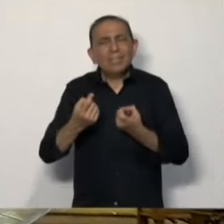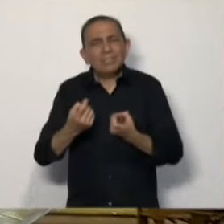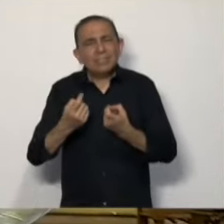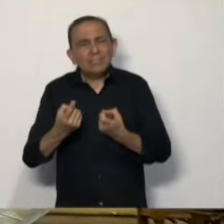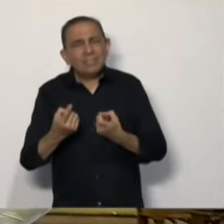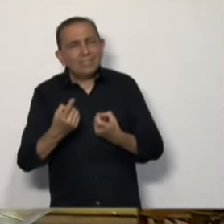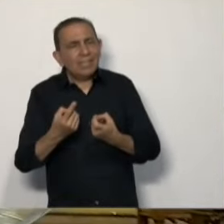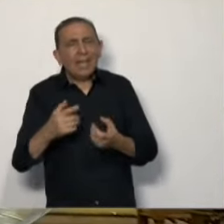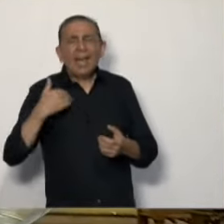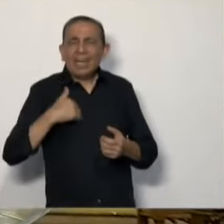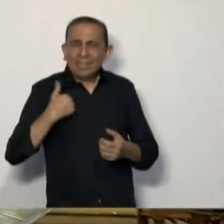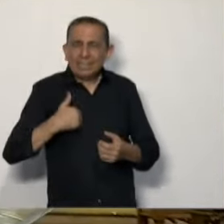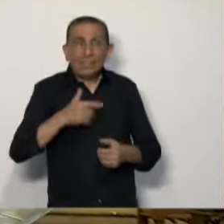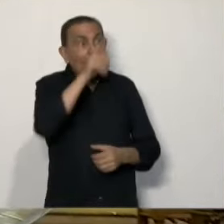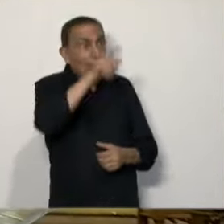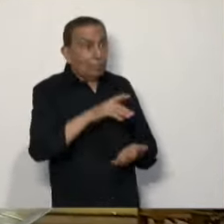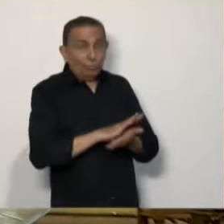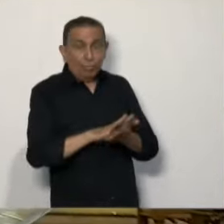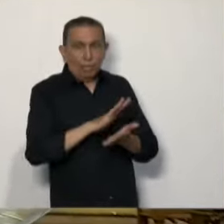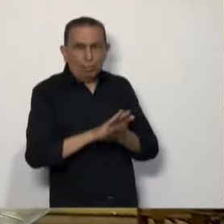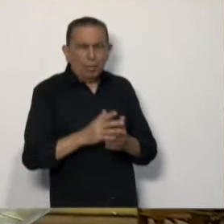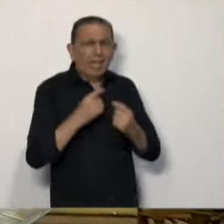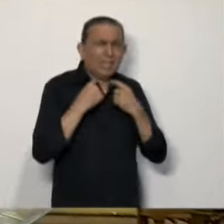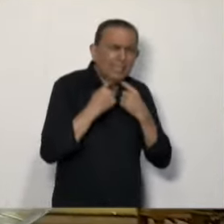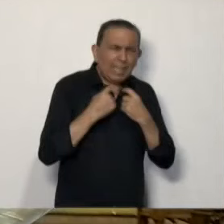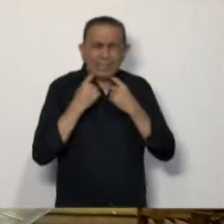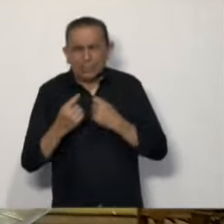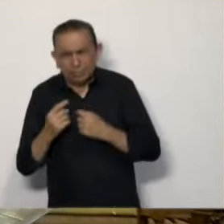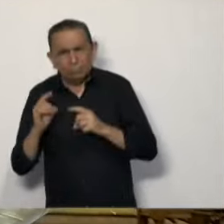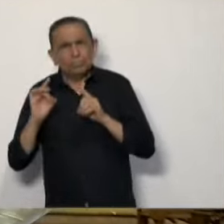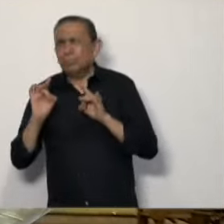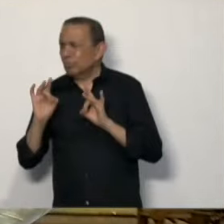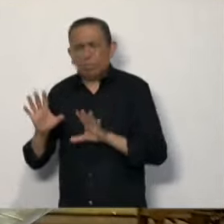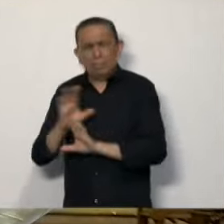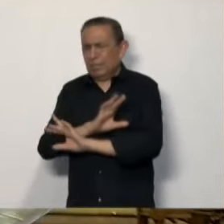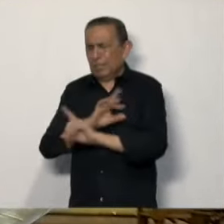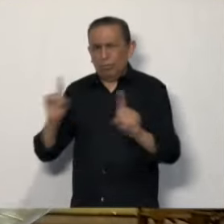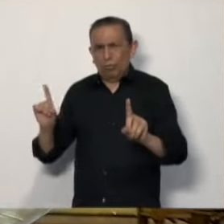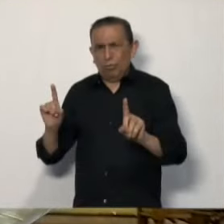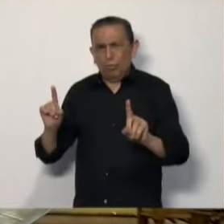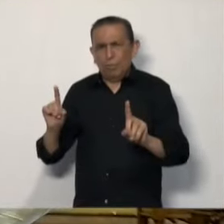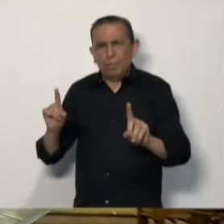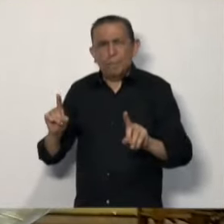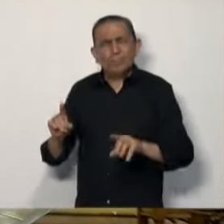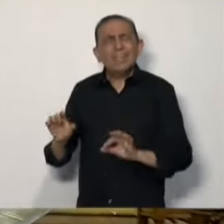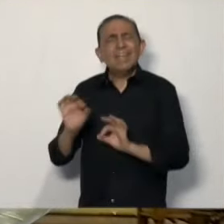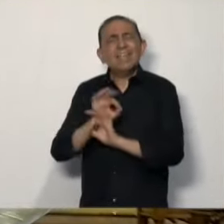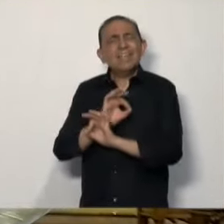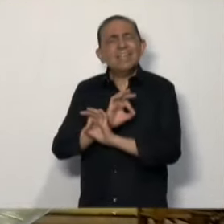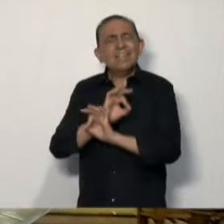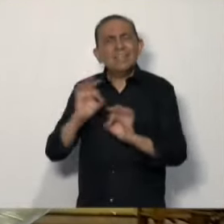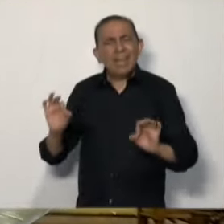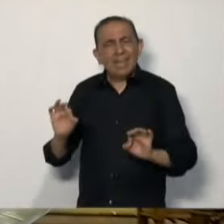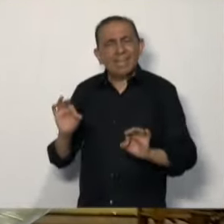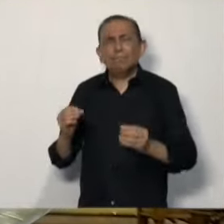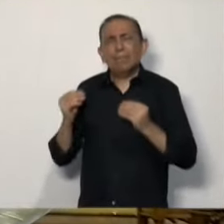país. No gritemos solamente cambios de estructuras, porque de nada sirven